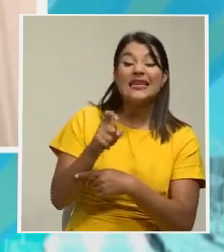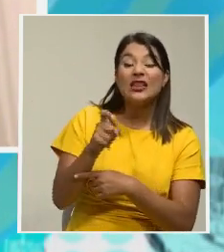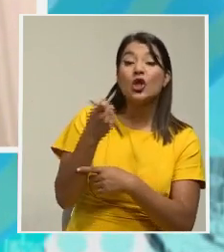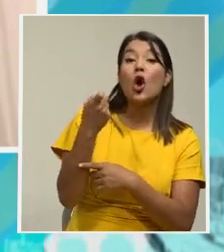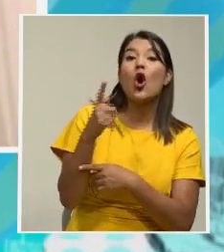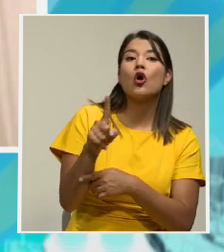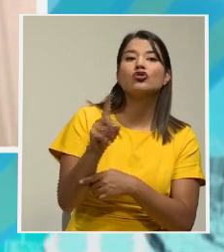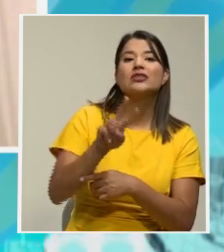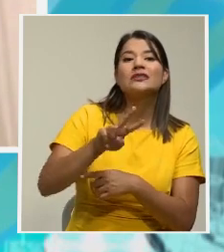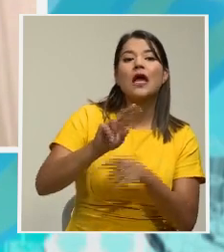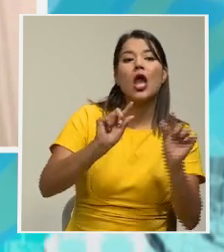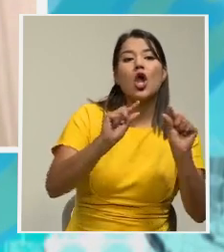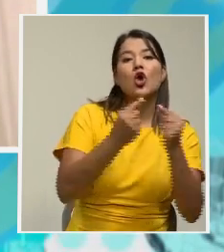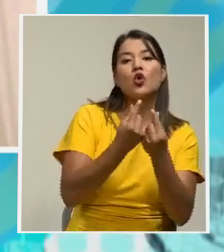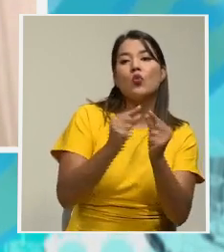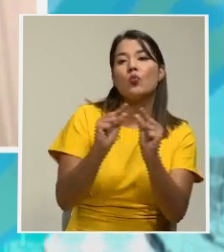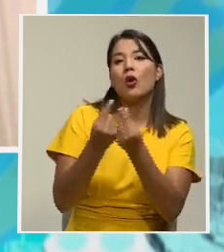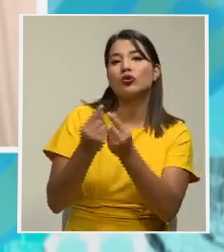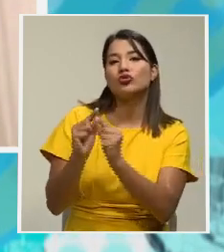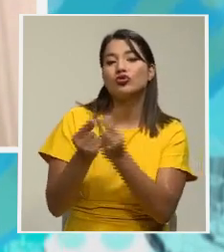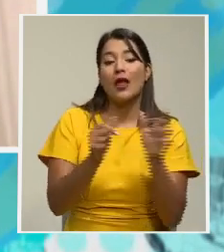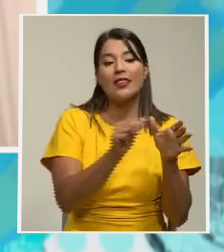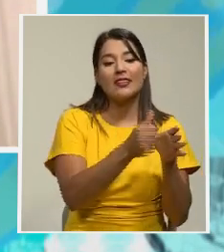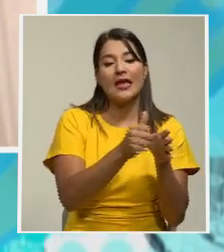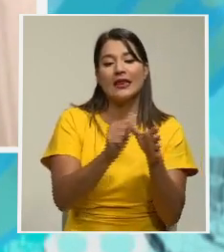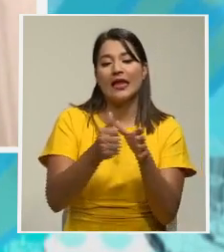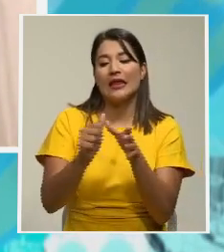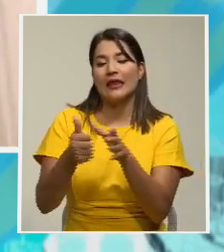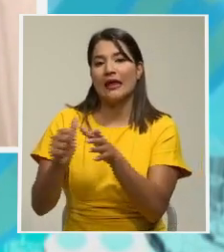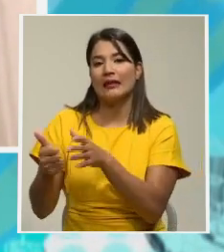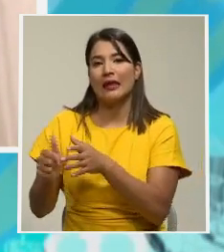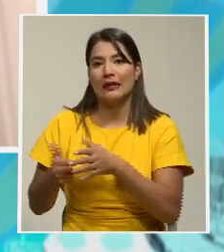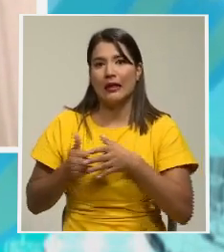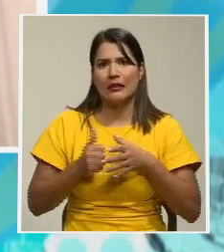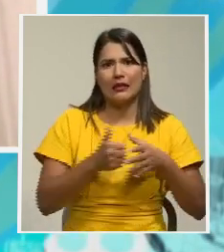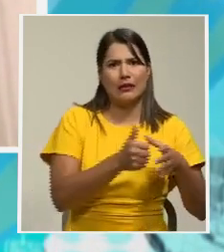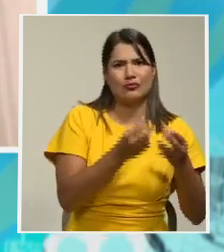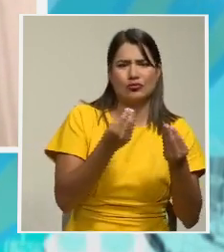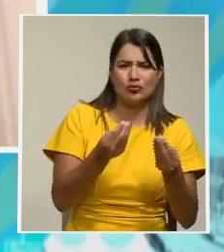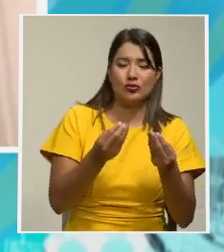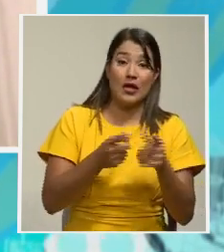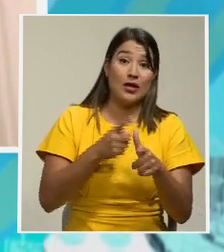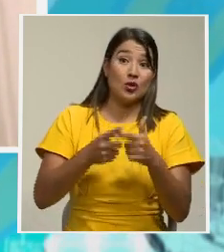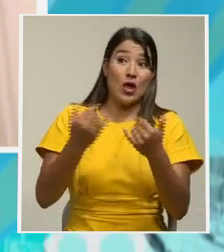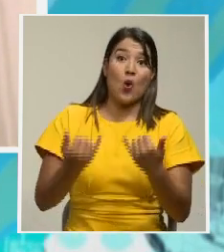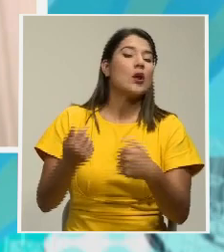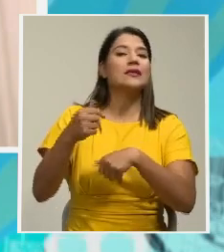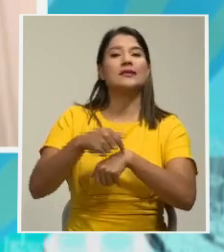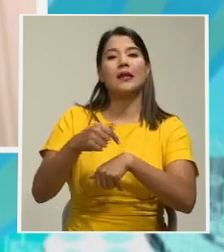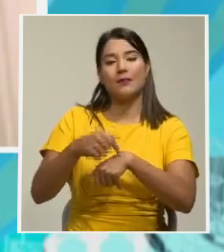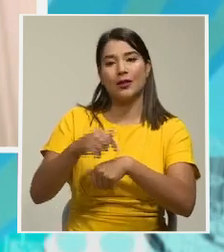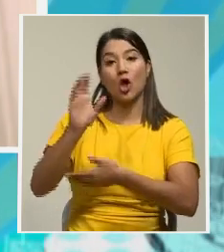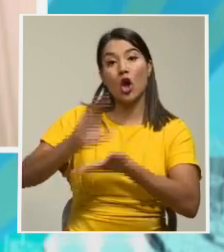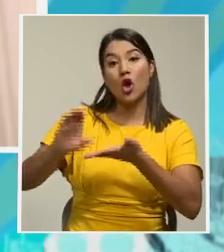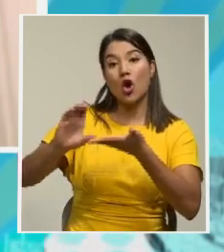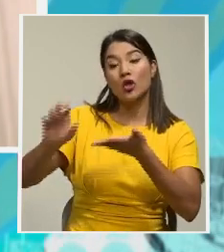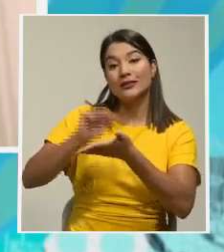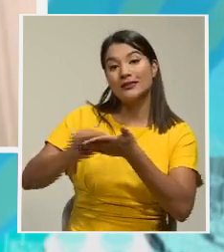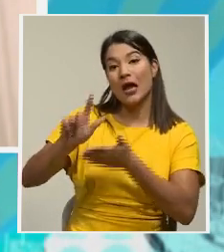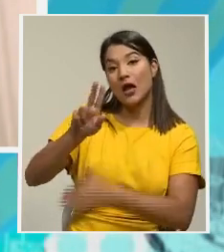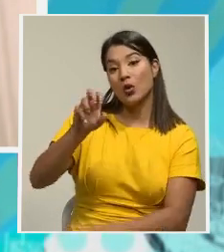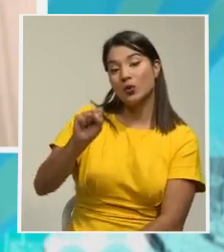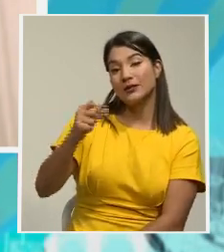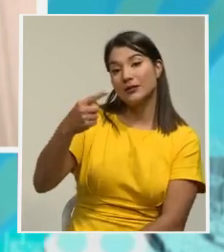personas. Y en este momento las condiciones del Colegio San Luis Gonzaga está pasando por una situación económica muy